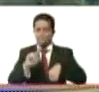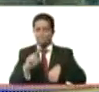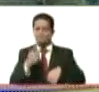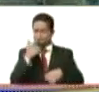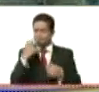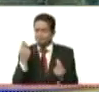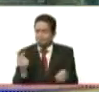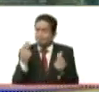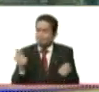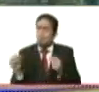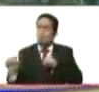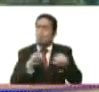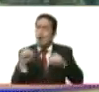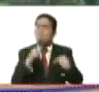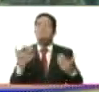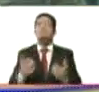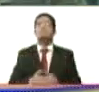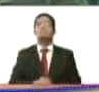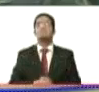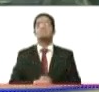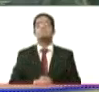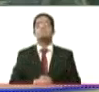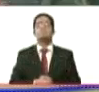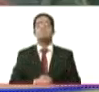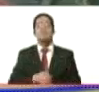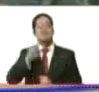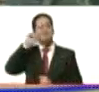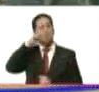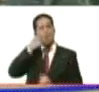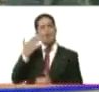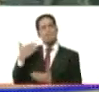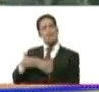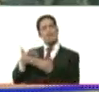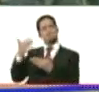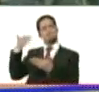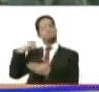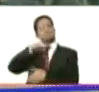avancemos, miremos la historia que nos ha tocado vivir y